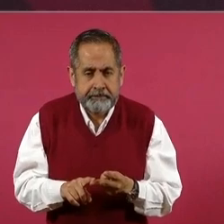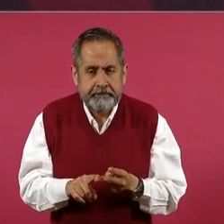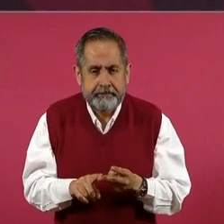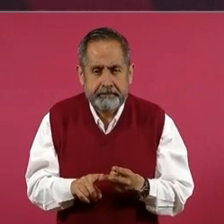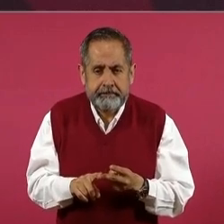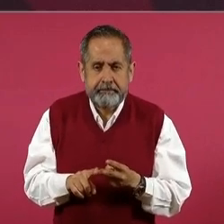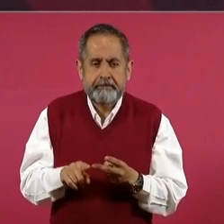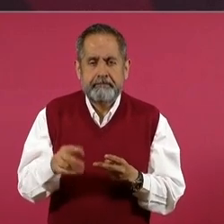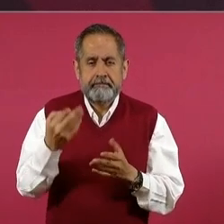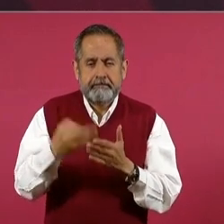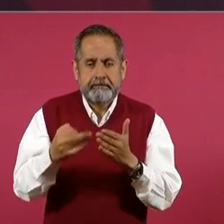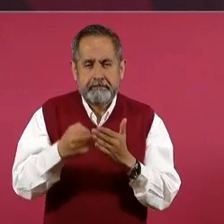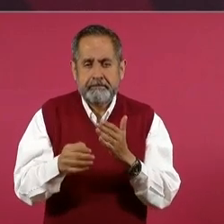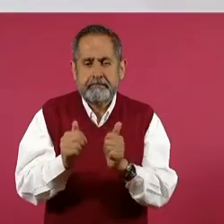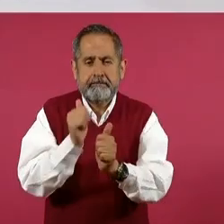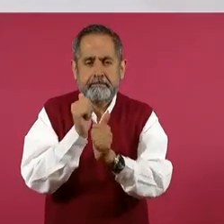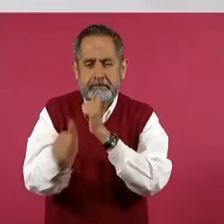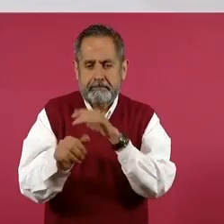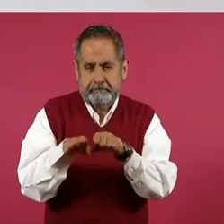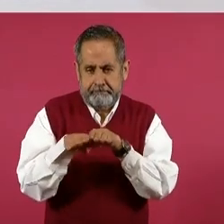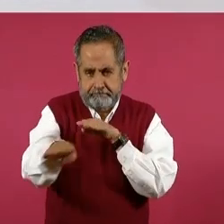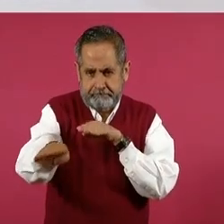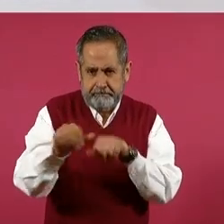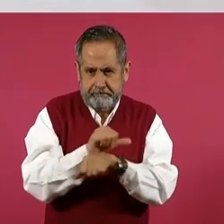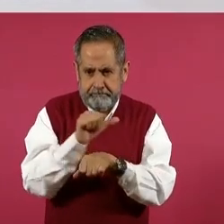los tramos que faltan de la autopista